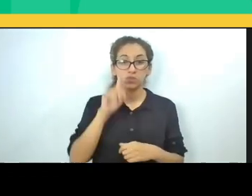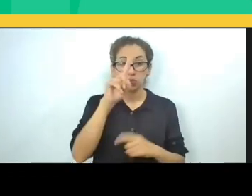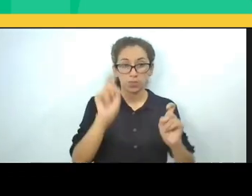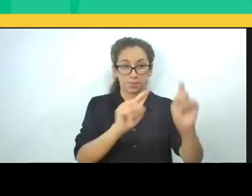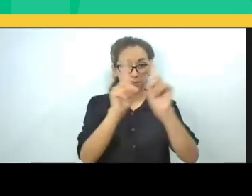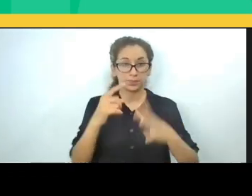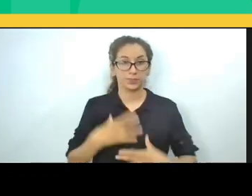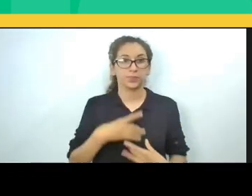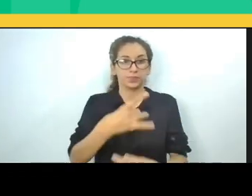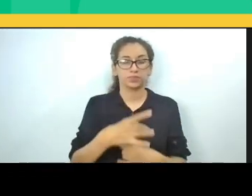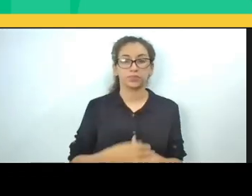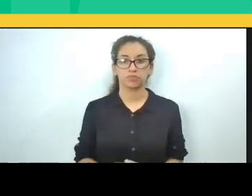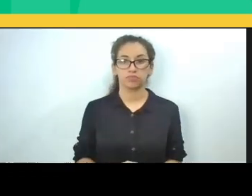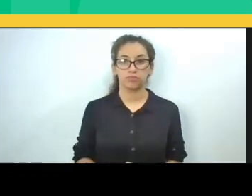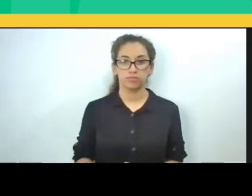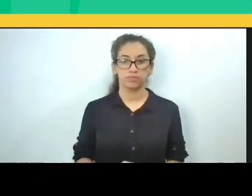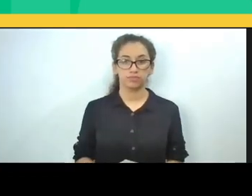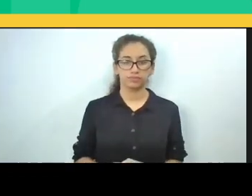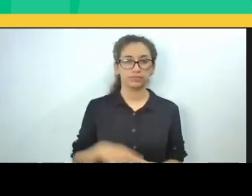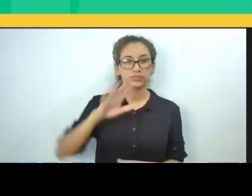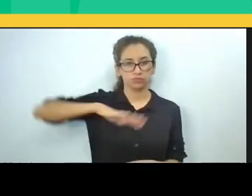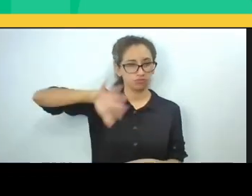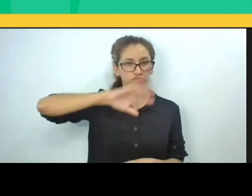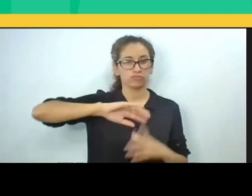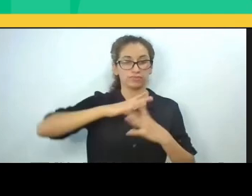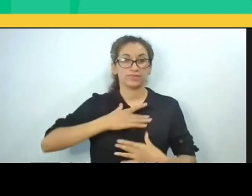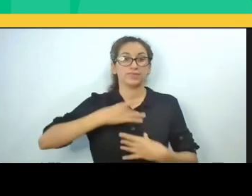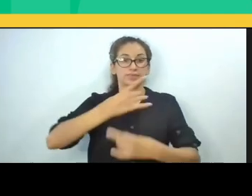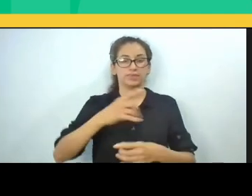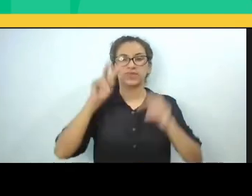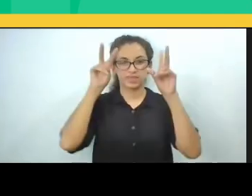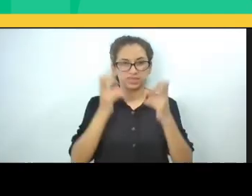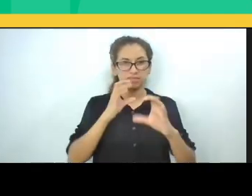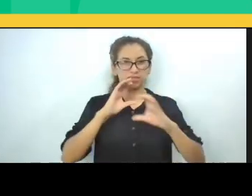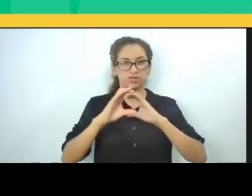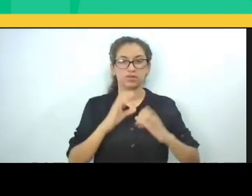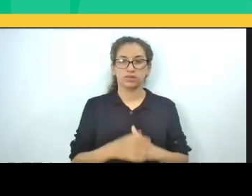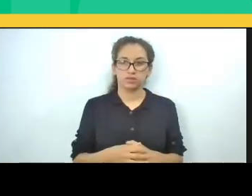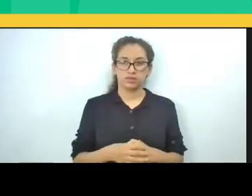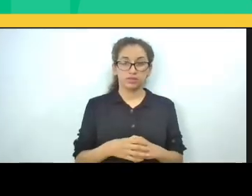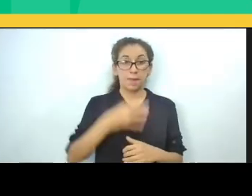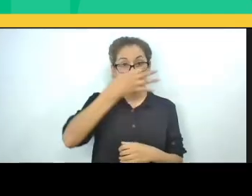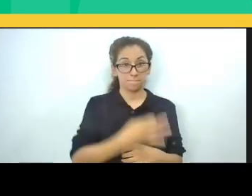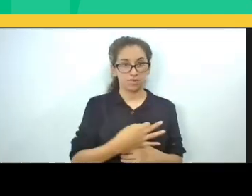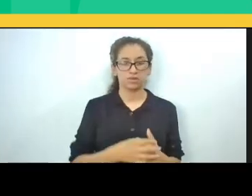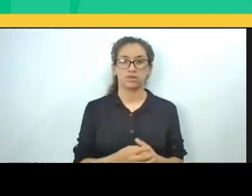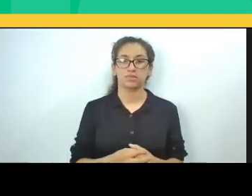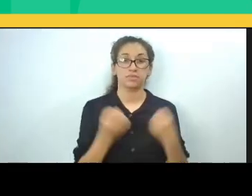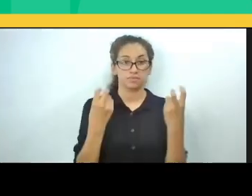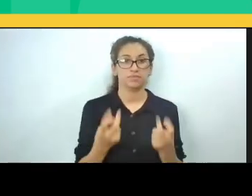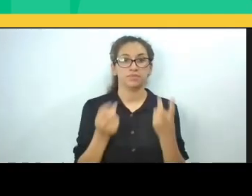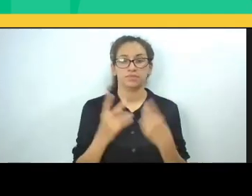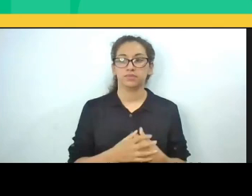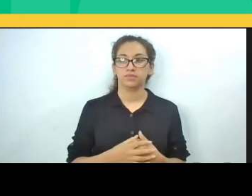interesante. Bueno, todas son interesantes, ¿no? Pero que de repente habla algo real, ¿no?